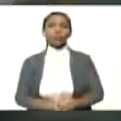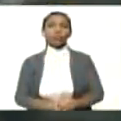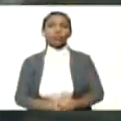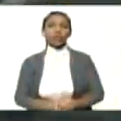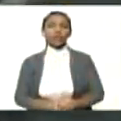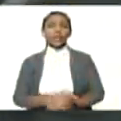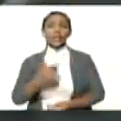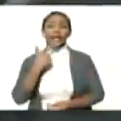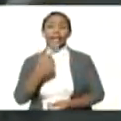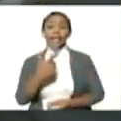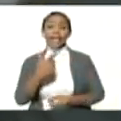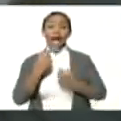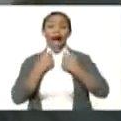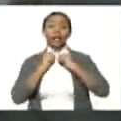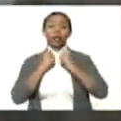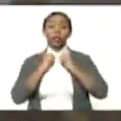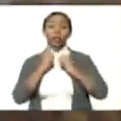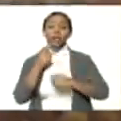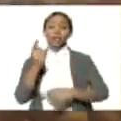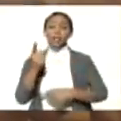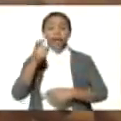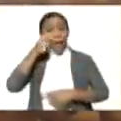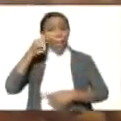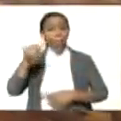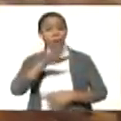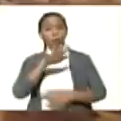Y decir que era Aristóbulo es decir que era el pueblo.